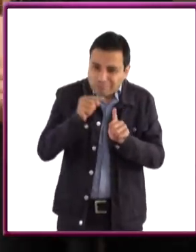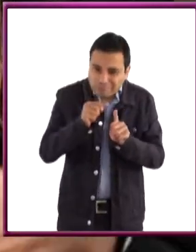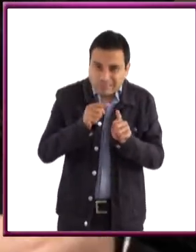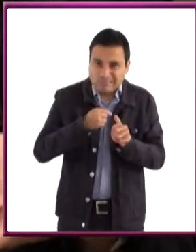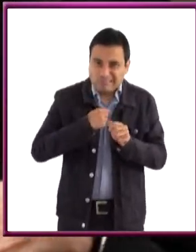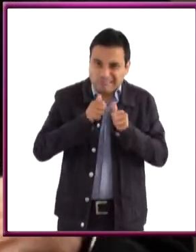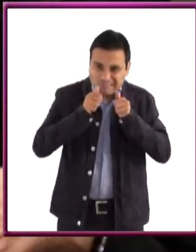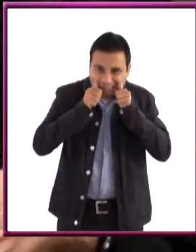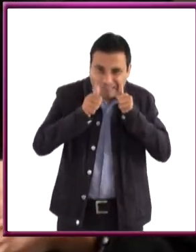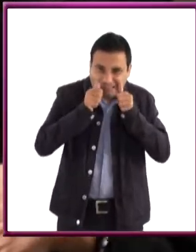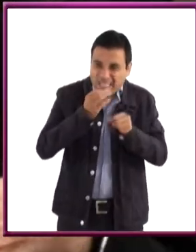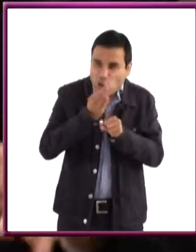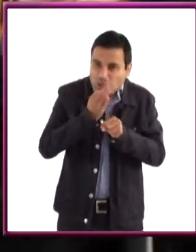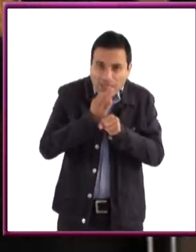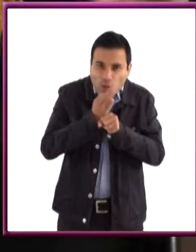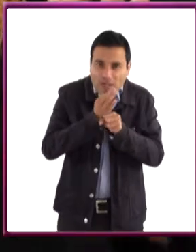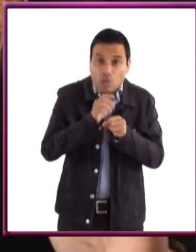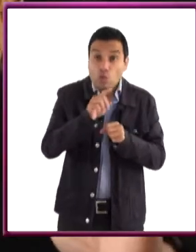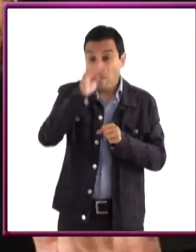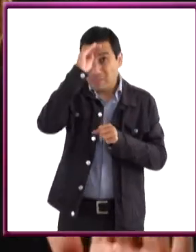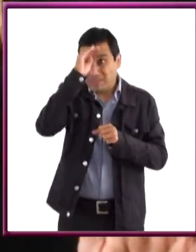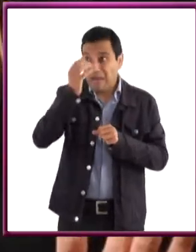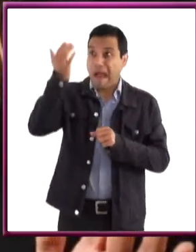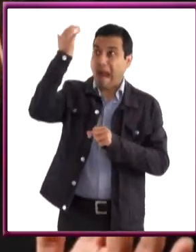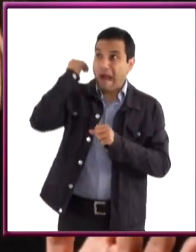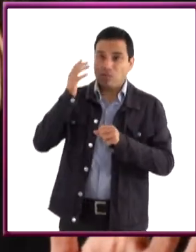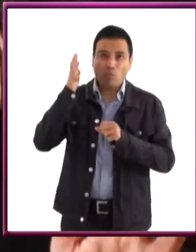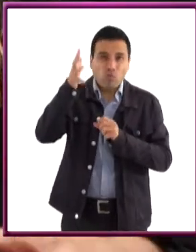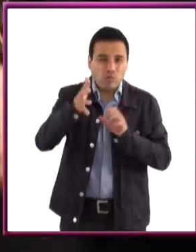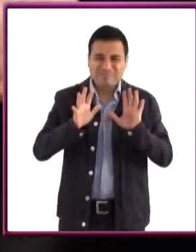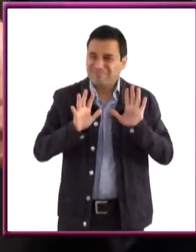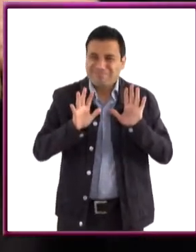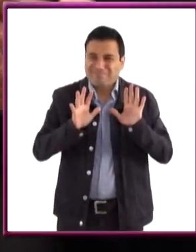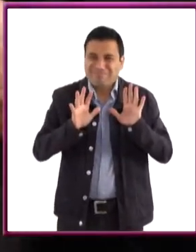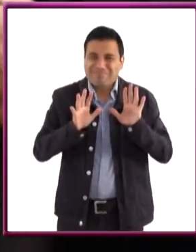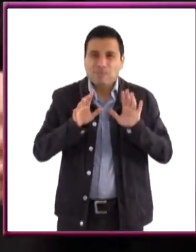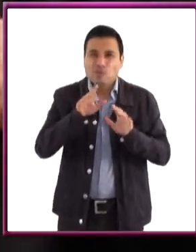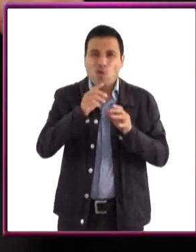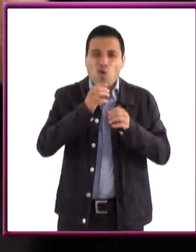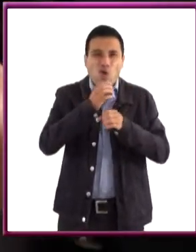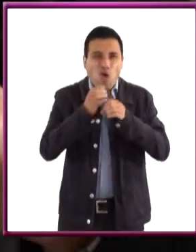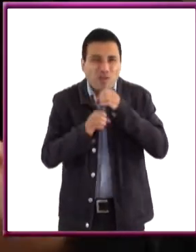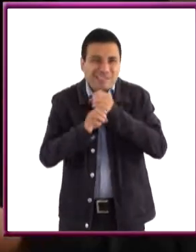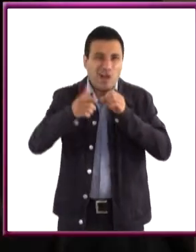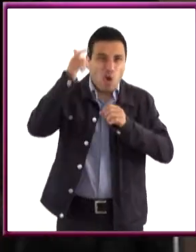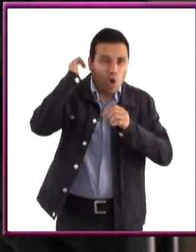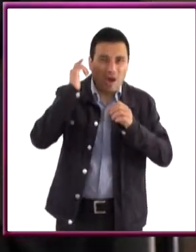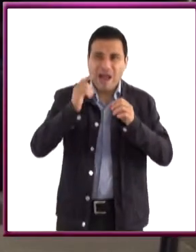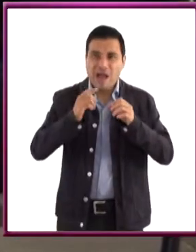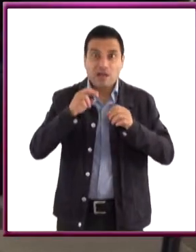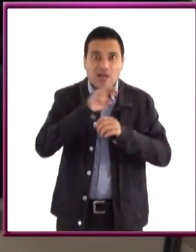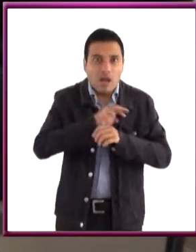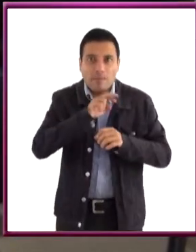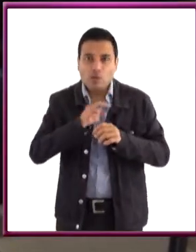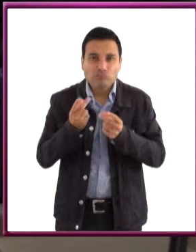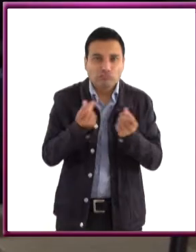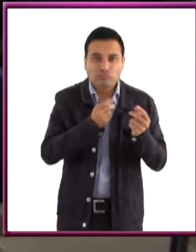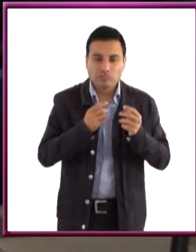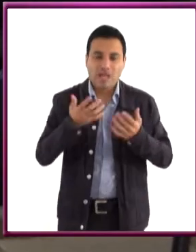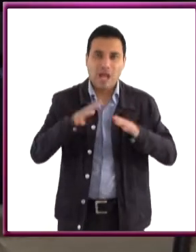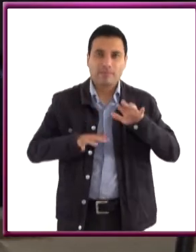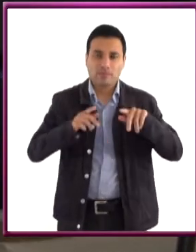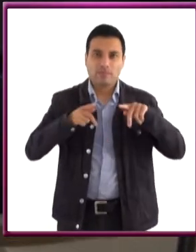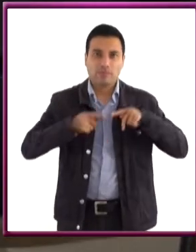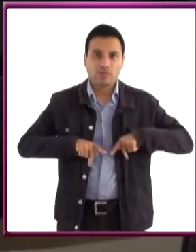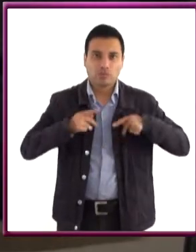cuando tratas de estar en el aquí y en el ahora, es como si hicieras un alto a tanta locura y a tanta prisa. A veces nos la pasamos